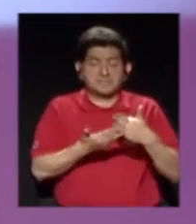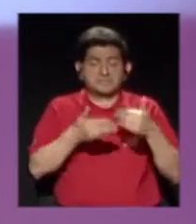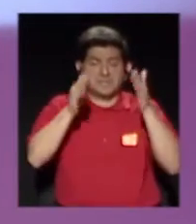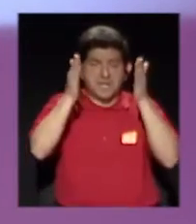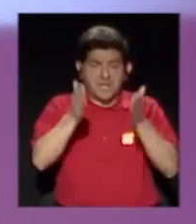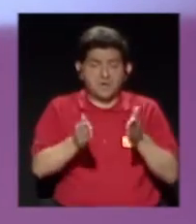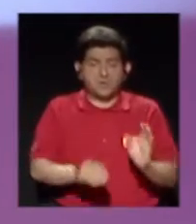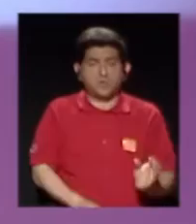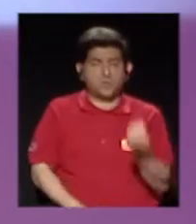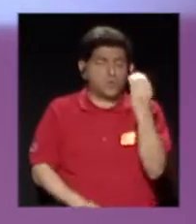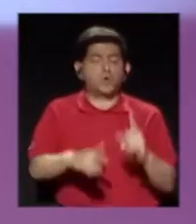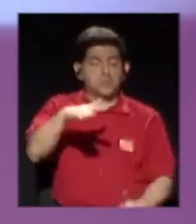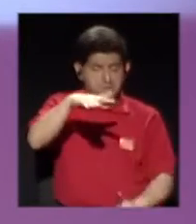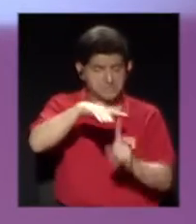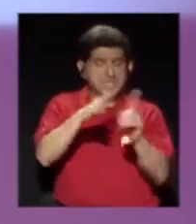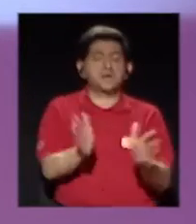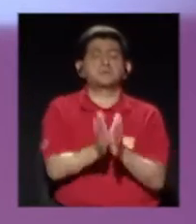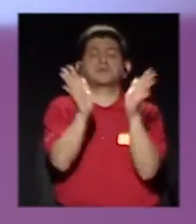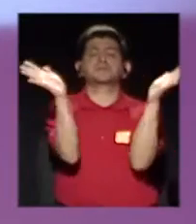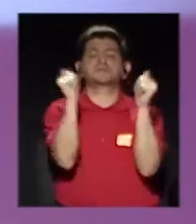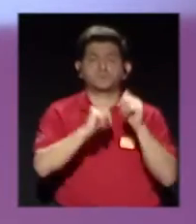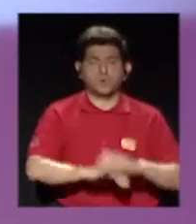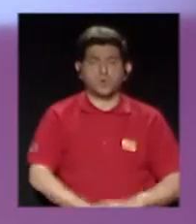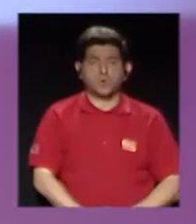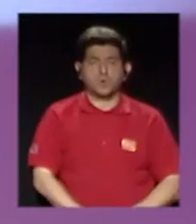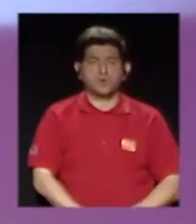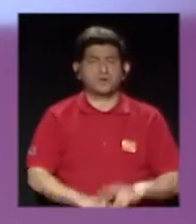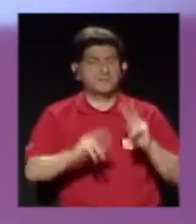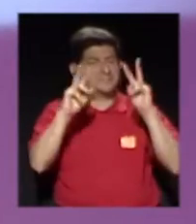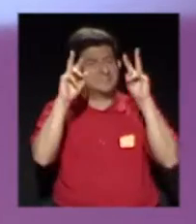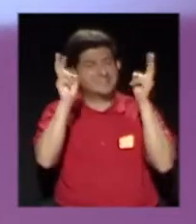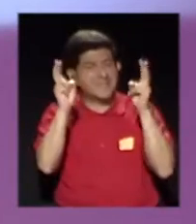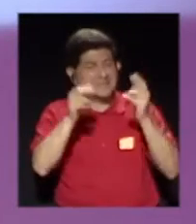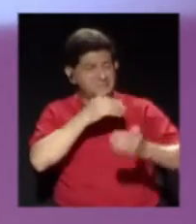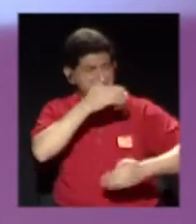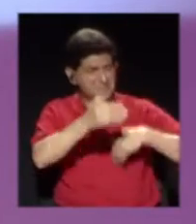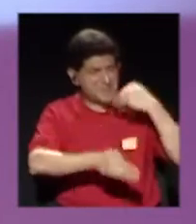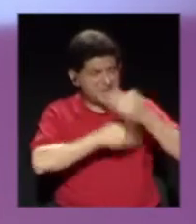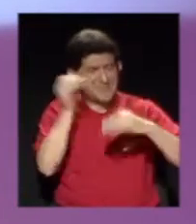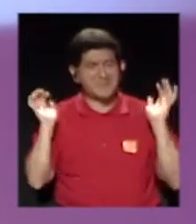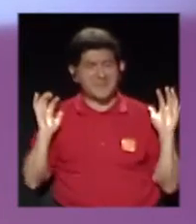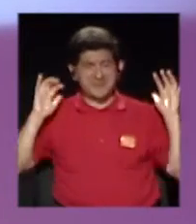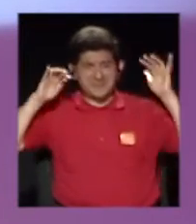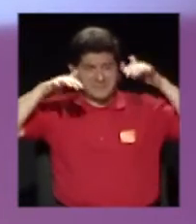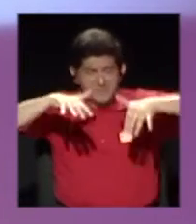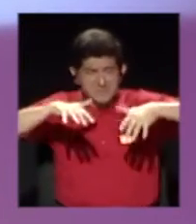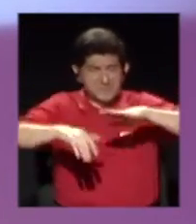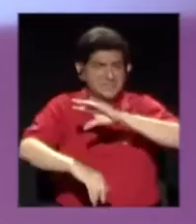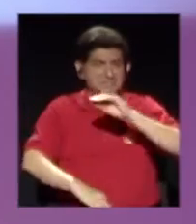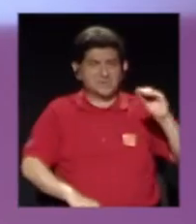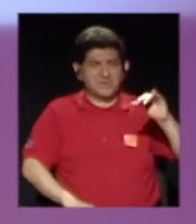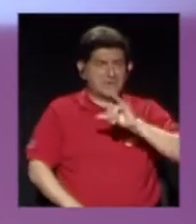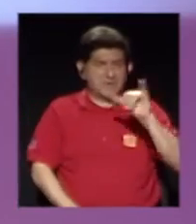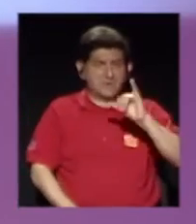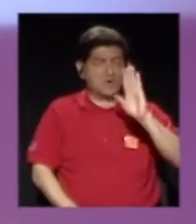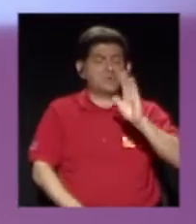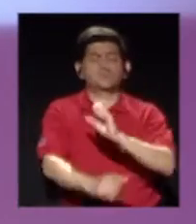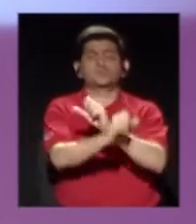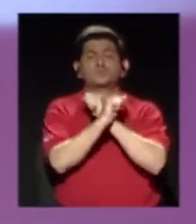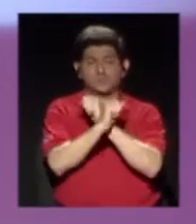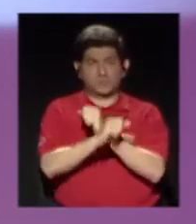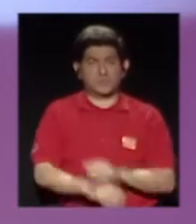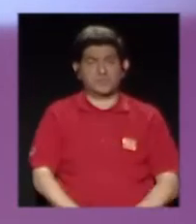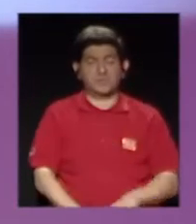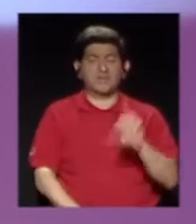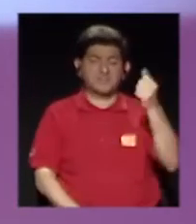pertinente hacer la aparición pública por el tema del proceso migratorio y por el tema también de su seguridad porque